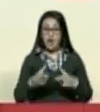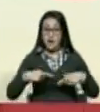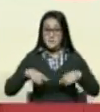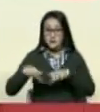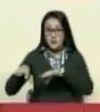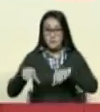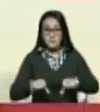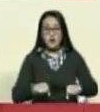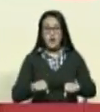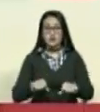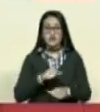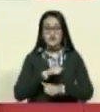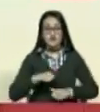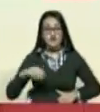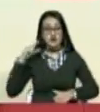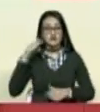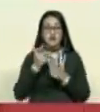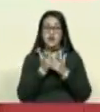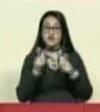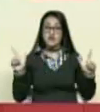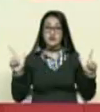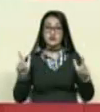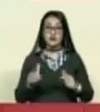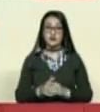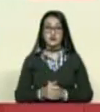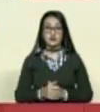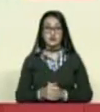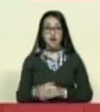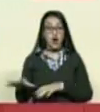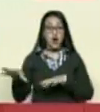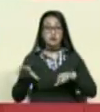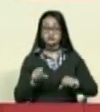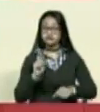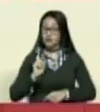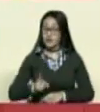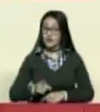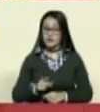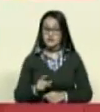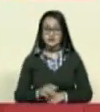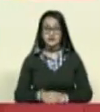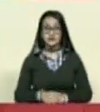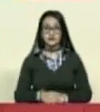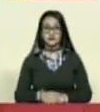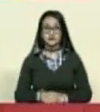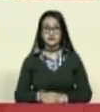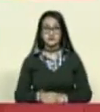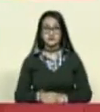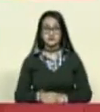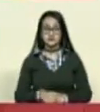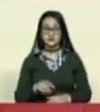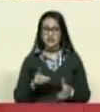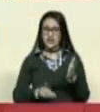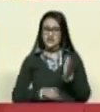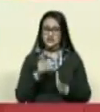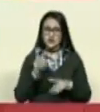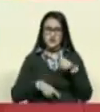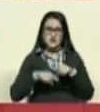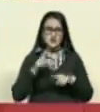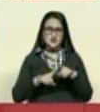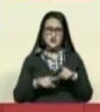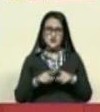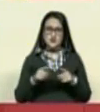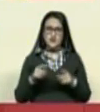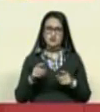Fuerza Armada con tradición libertadora. Ocuparlo. Ocuparlo. Desarrollar cada aspecto